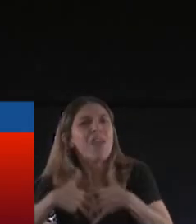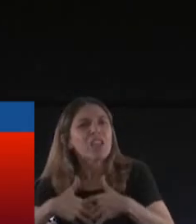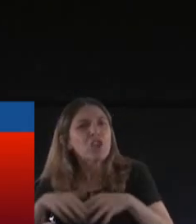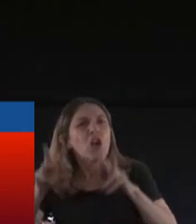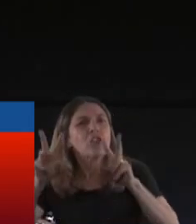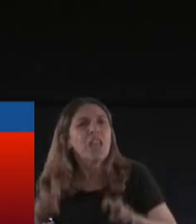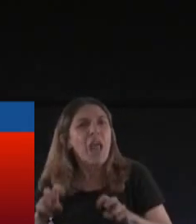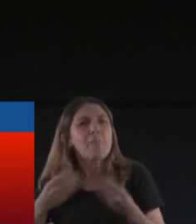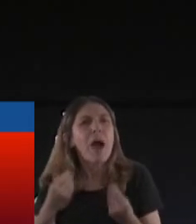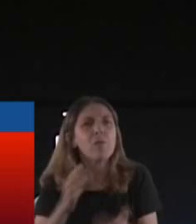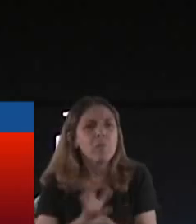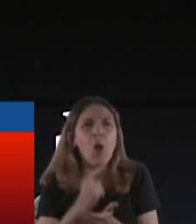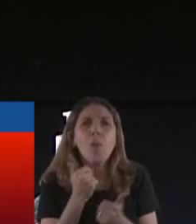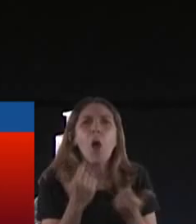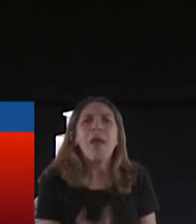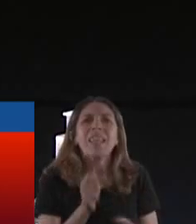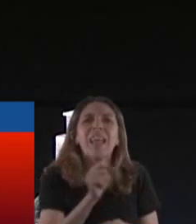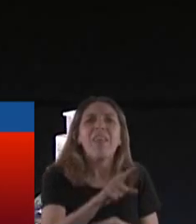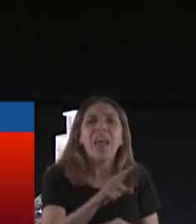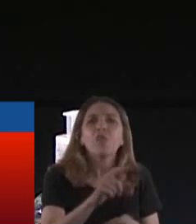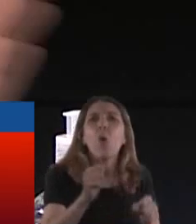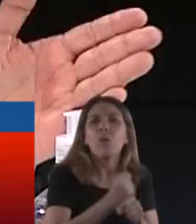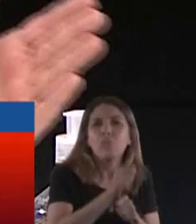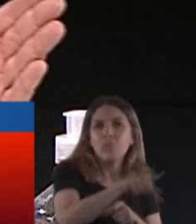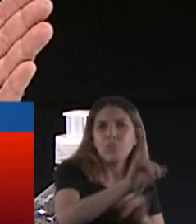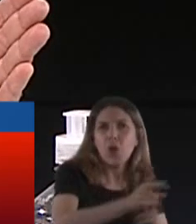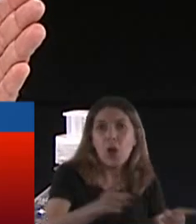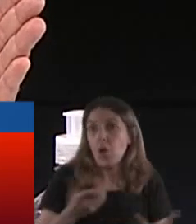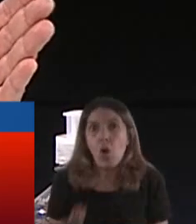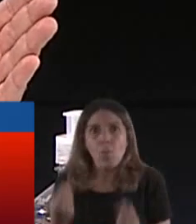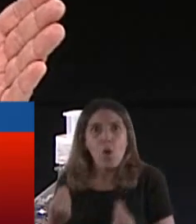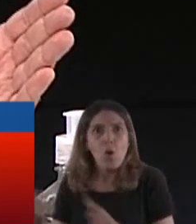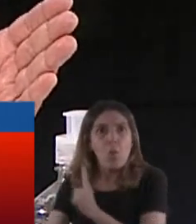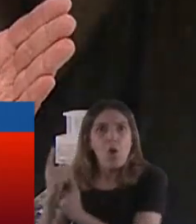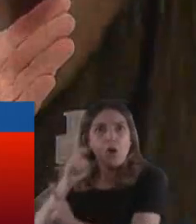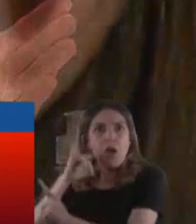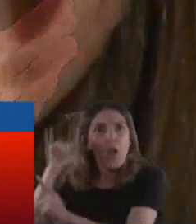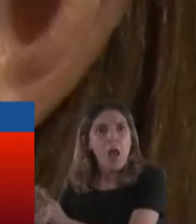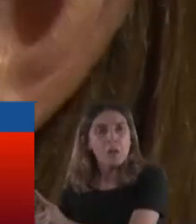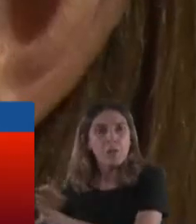de la conveniencia de su punición. Y claro, a los 10 minutos caí en la volteada con Ginés.